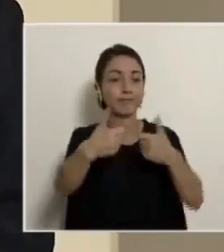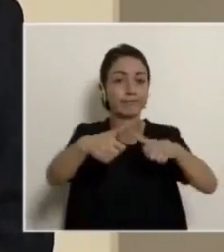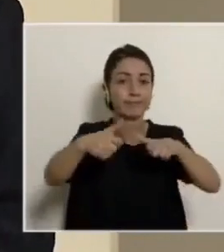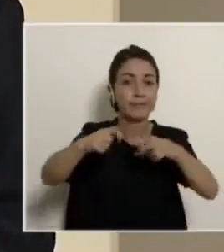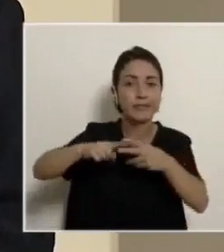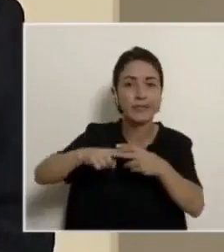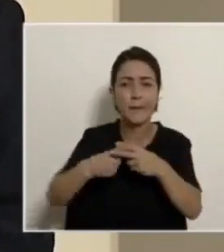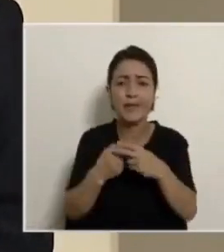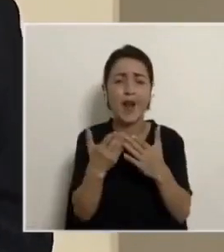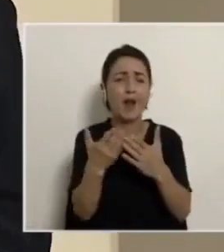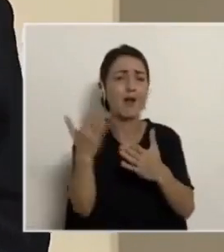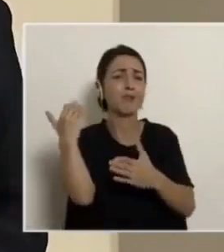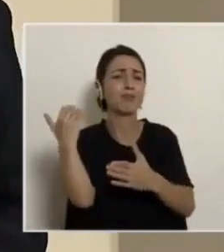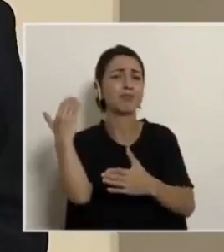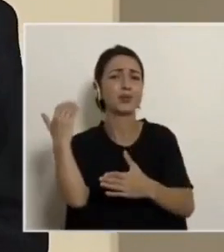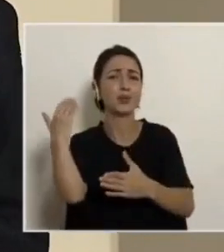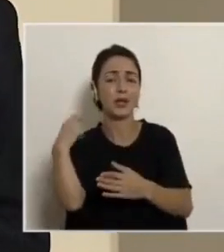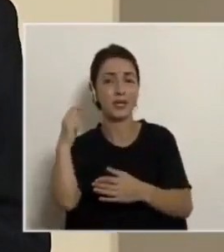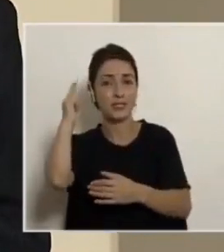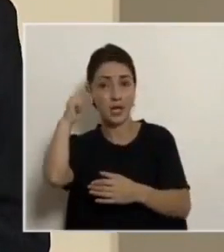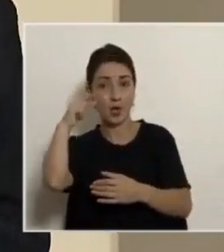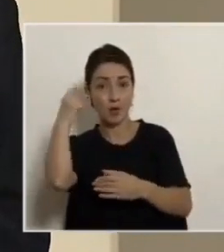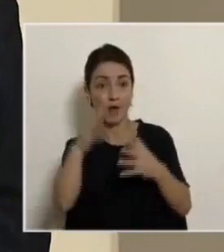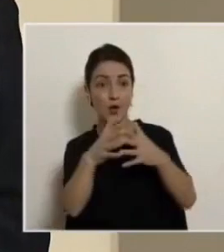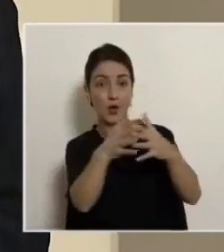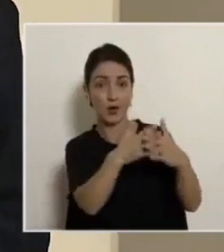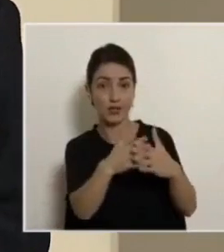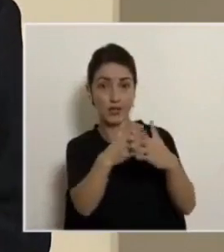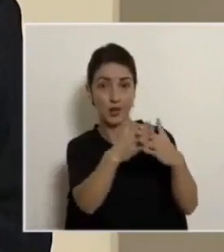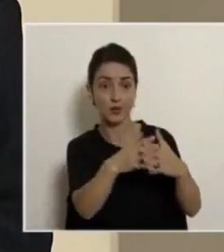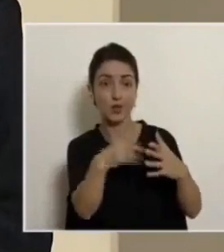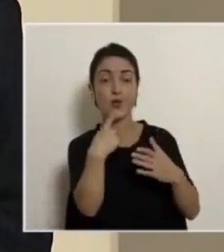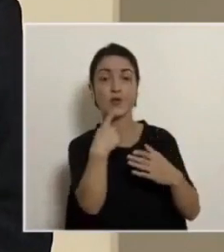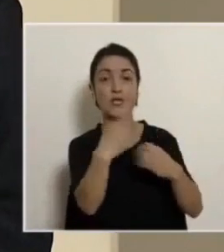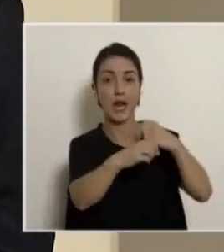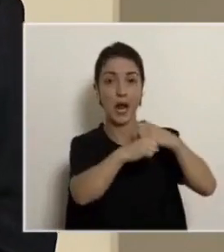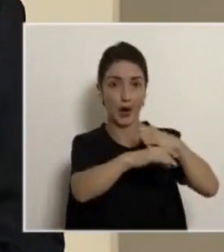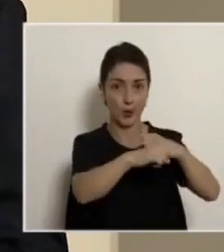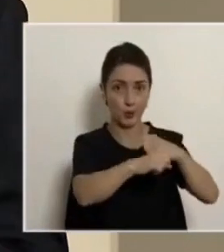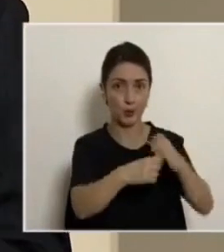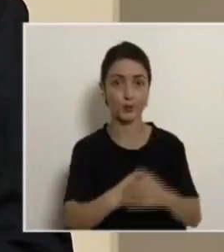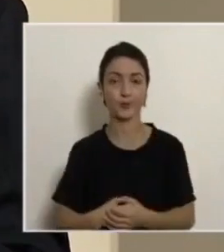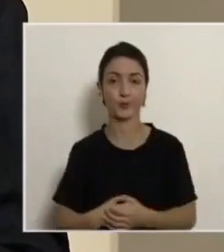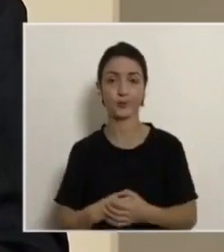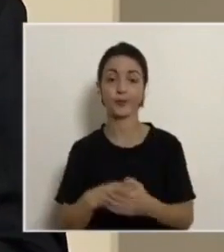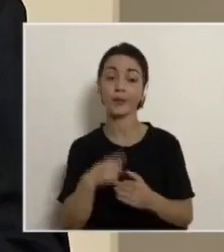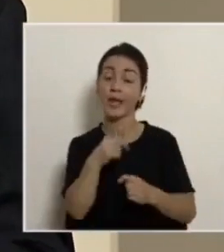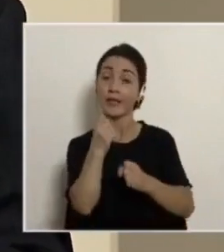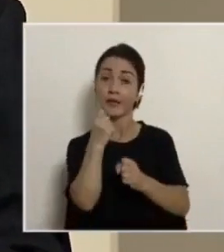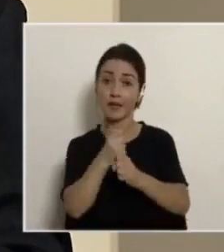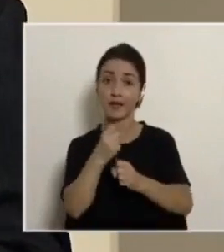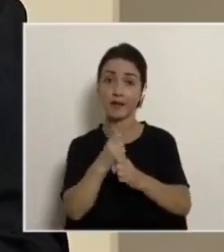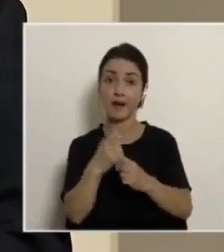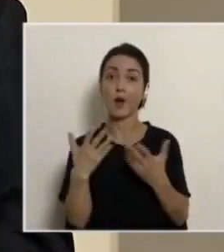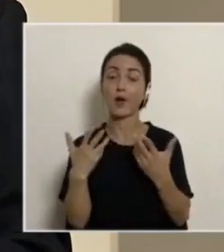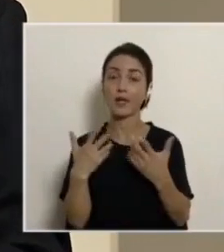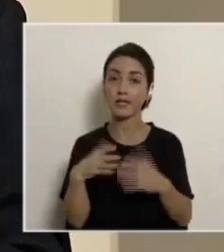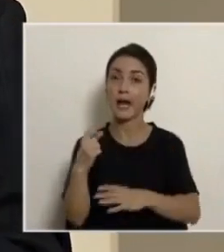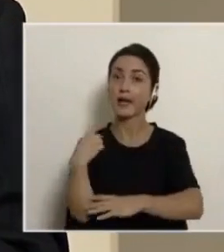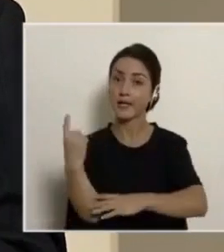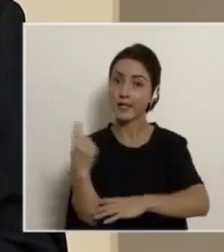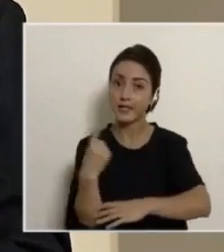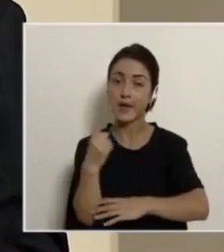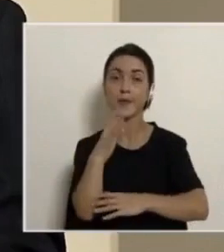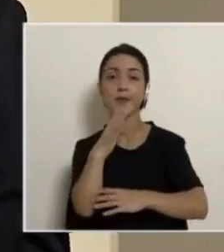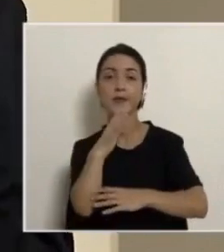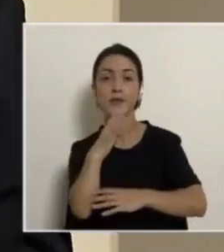iniciaron mucho antes de que el gobierno estadounidense hiciera su anuncio. Ese es el trabajo en el que se está, en el que siempre se habla